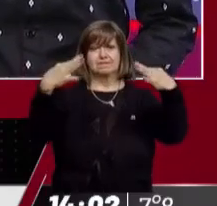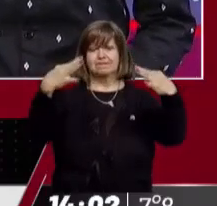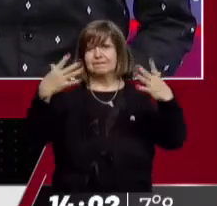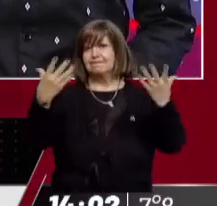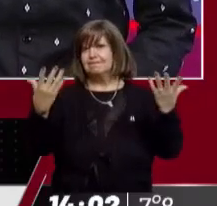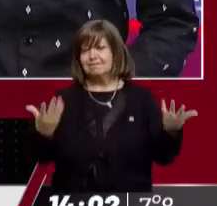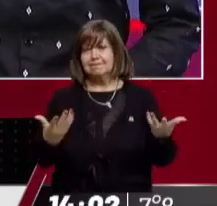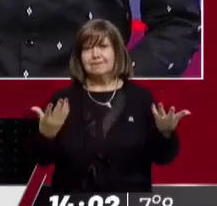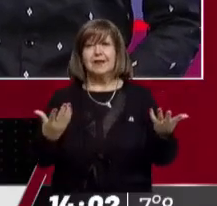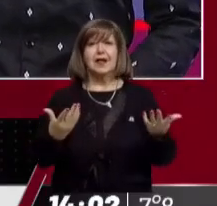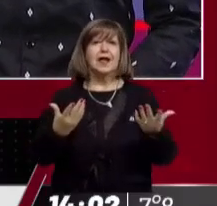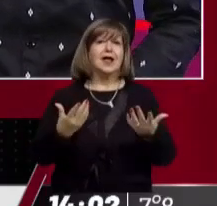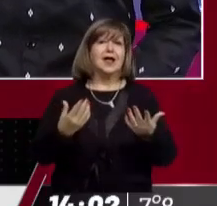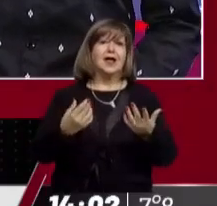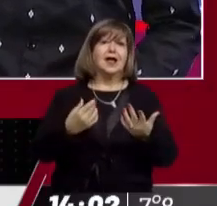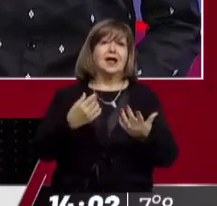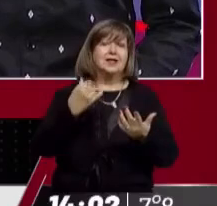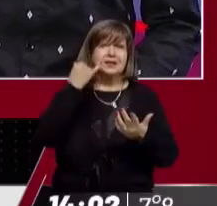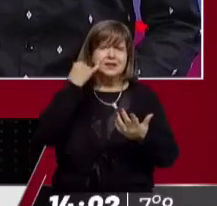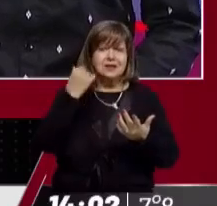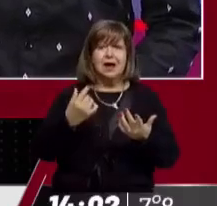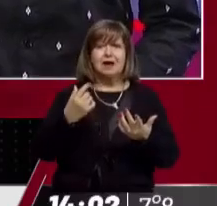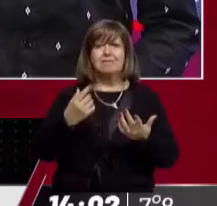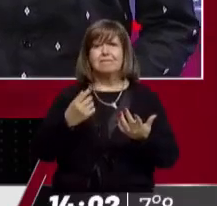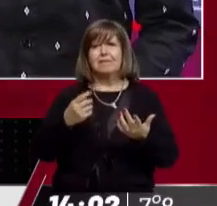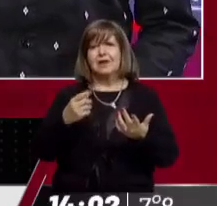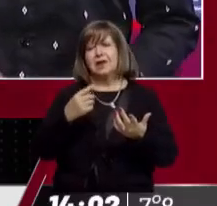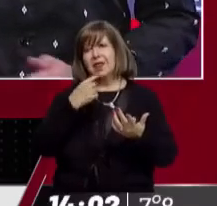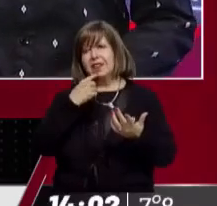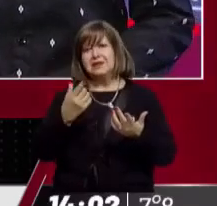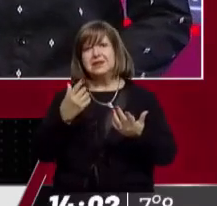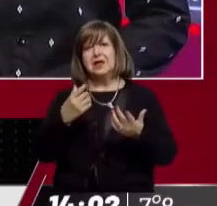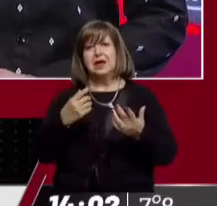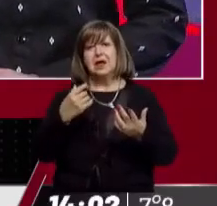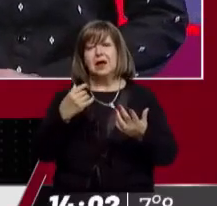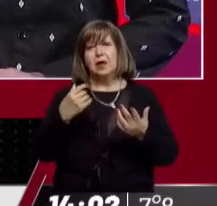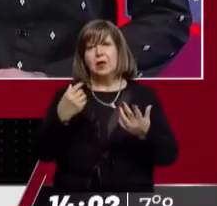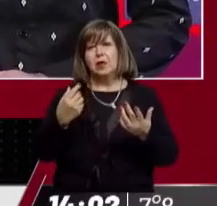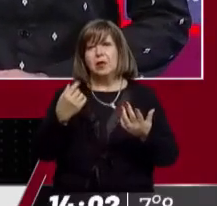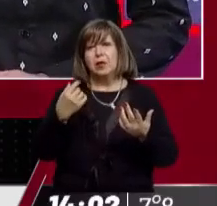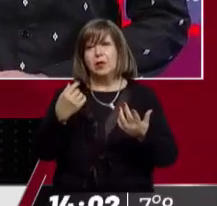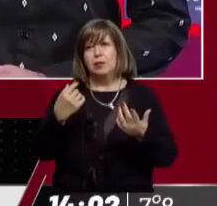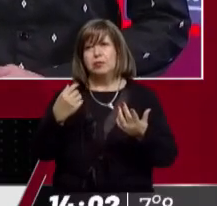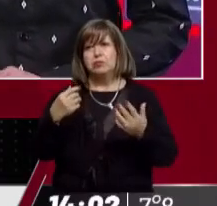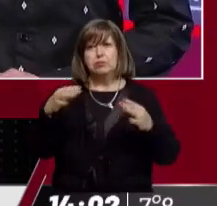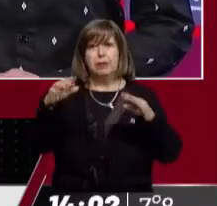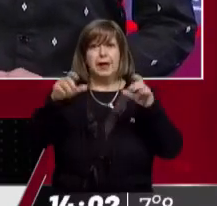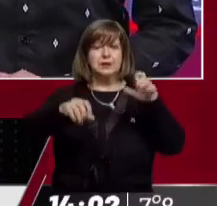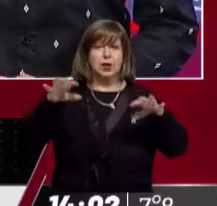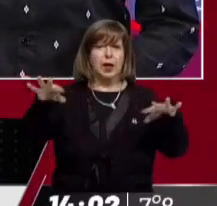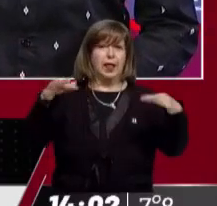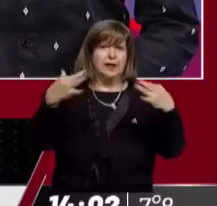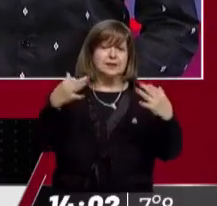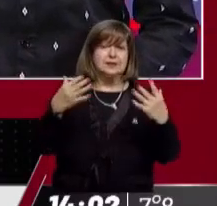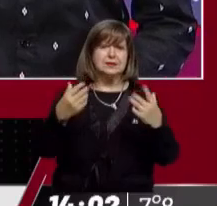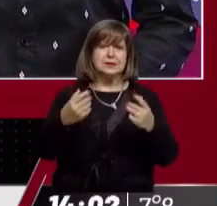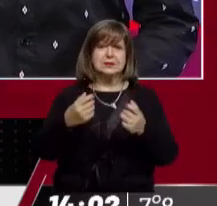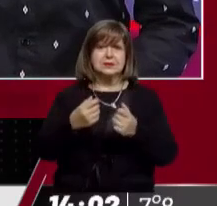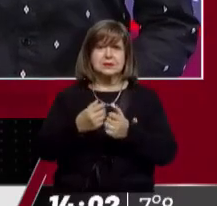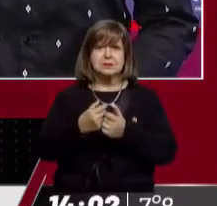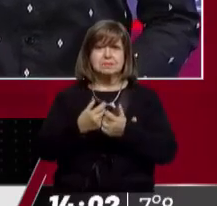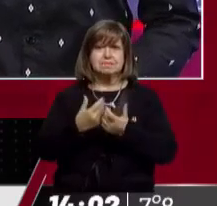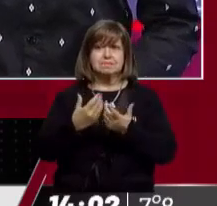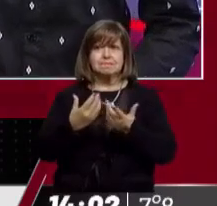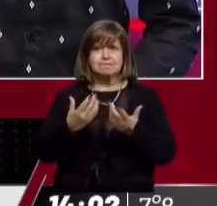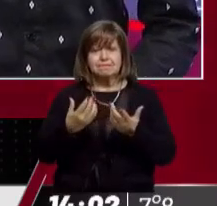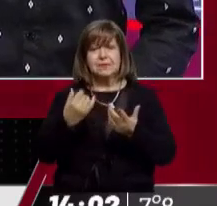no tiene red social Twitter porque se la bloquearon hace mucho tiempo. Entonces habló a través de otra plataforma, pero quiero que vean lo que dijo porque le contestó a Joe Biden,